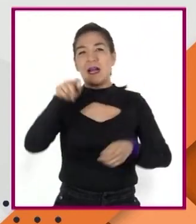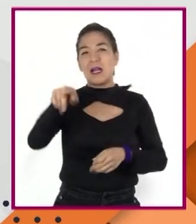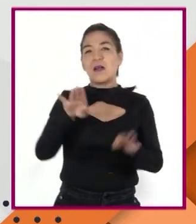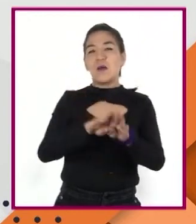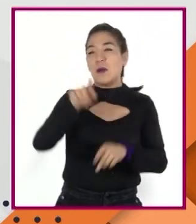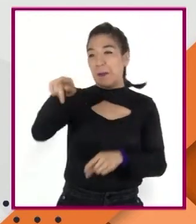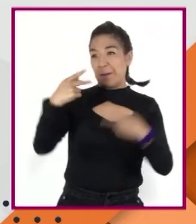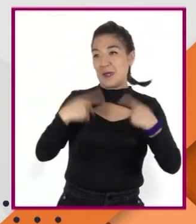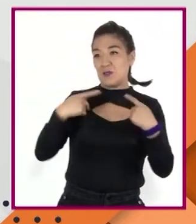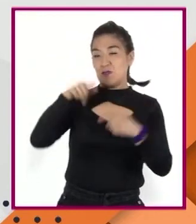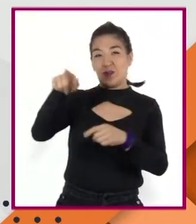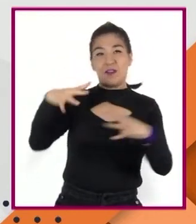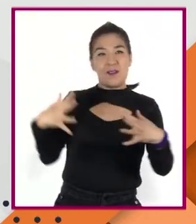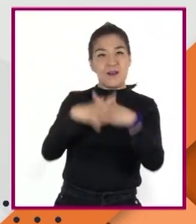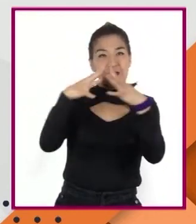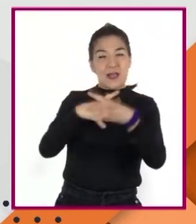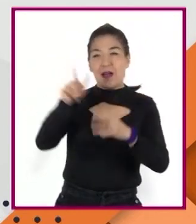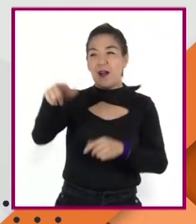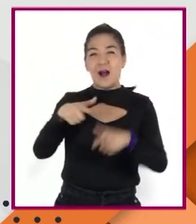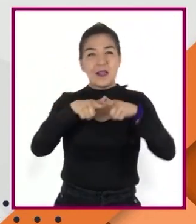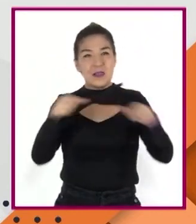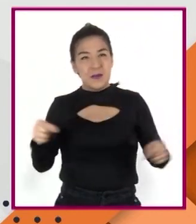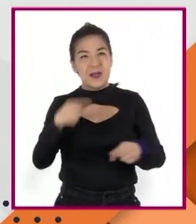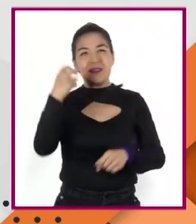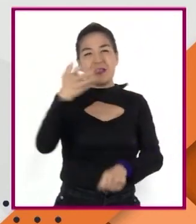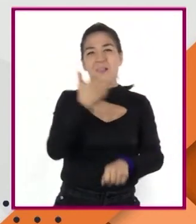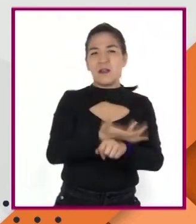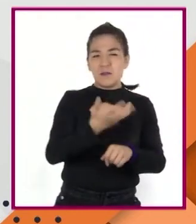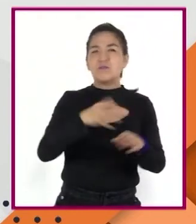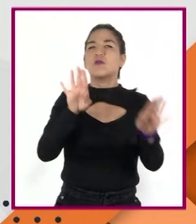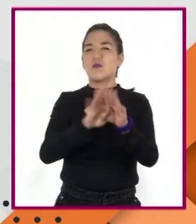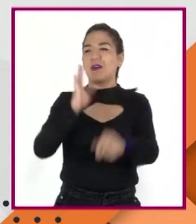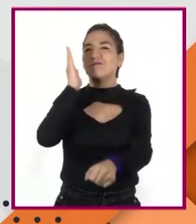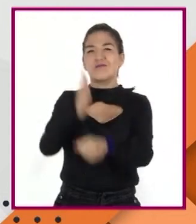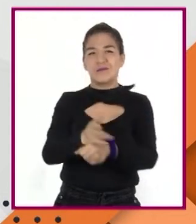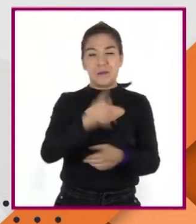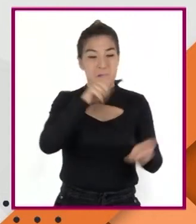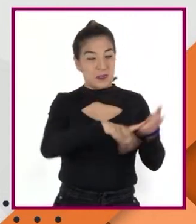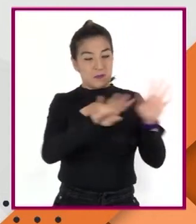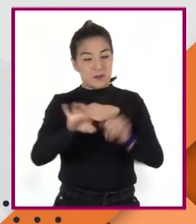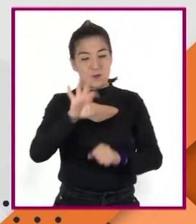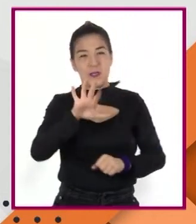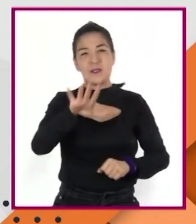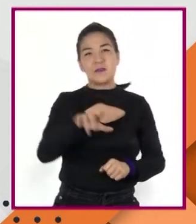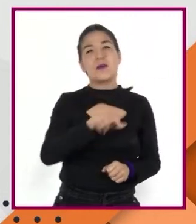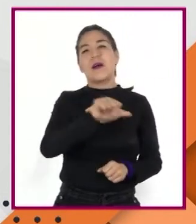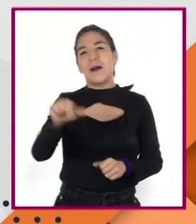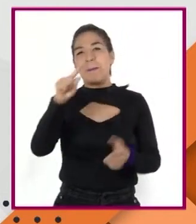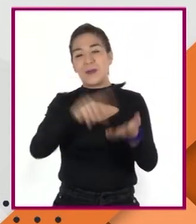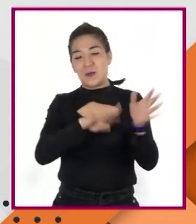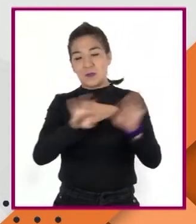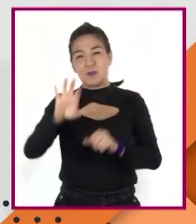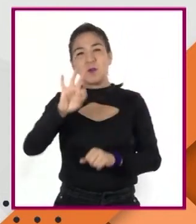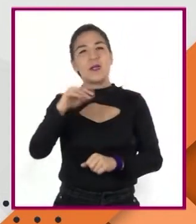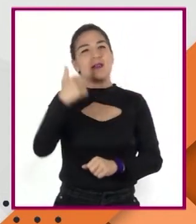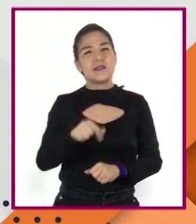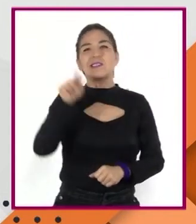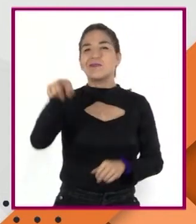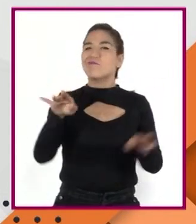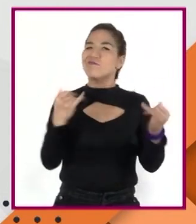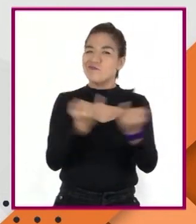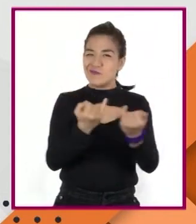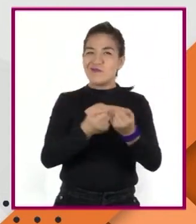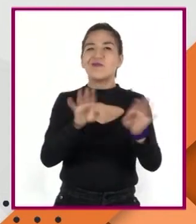guerra alemanes y japoneses. Entre 1945 y 1946 fueron